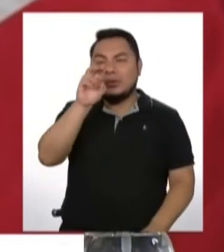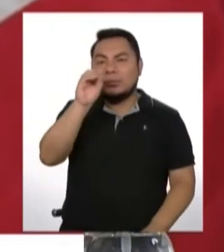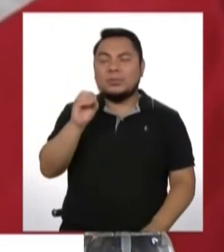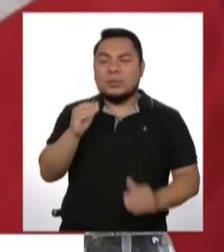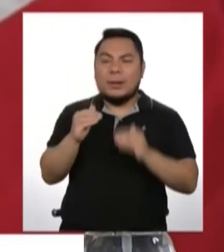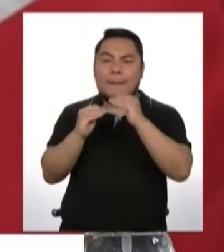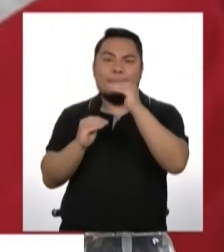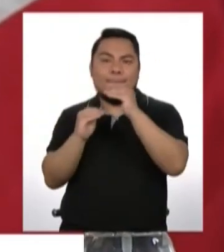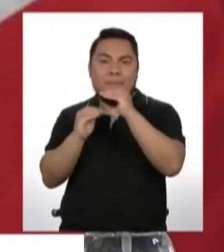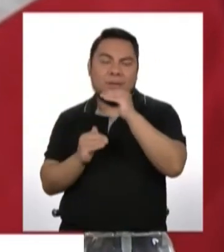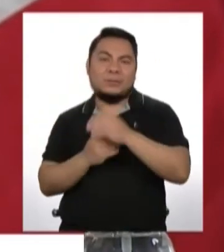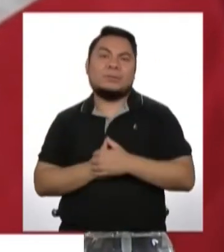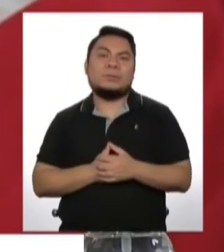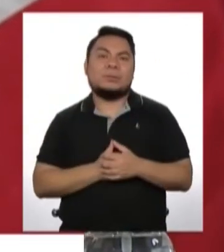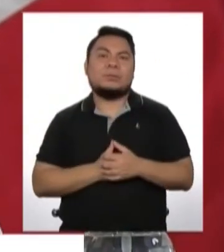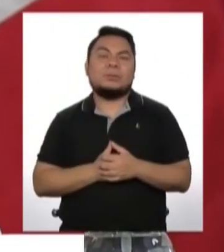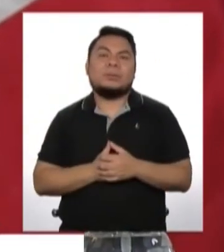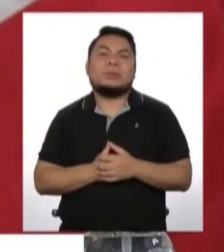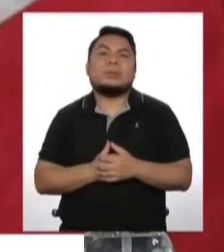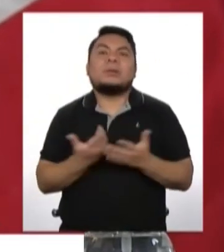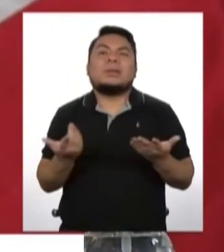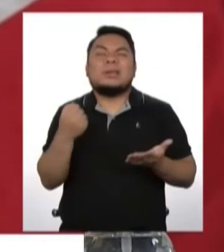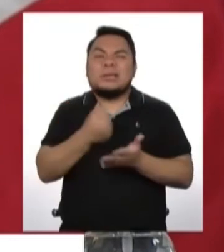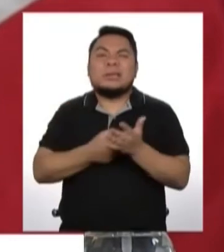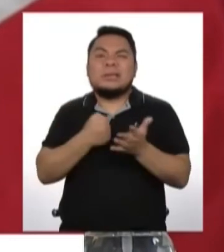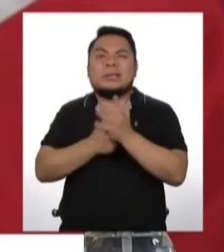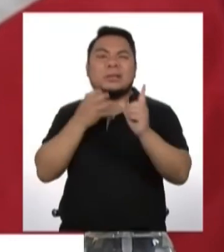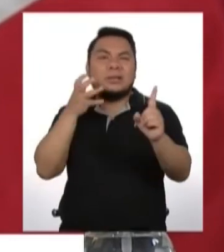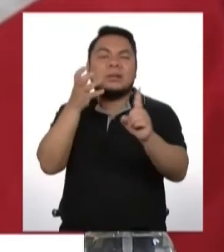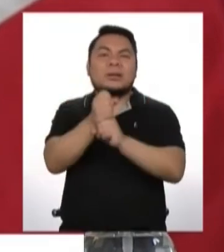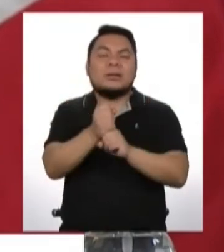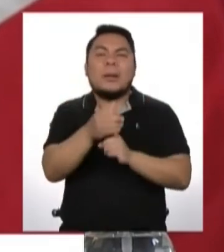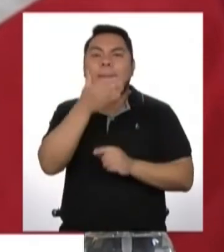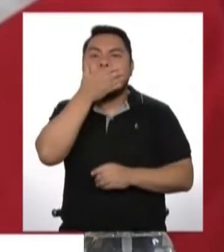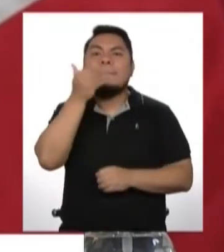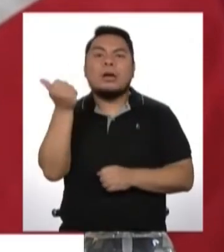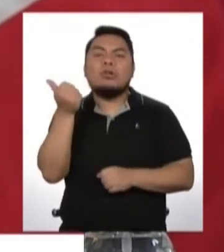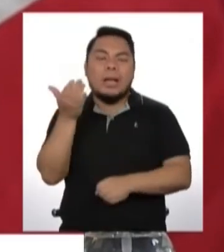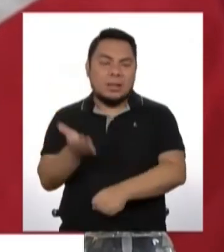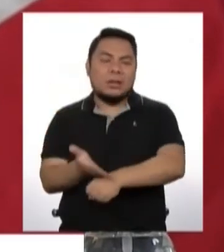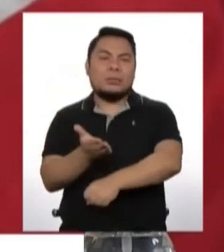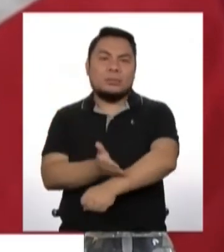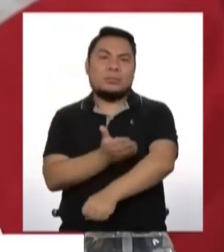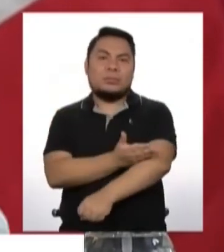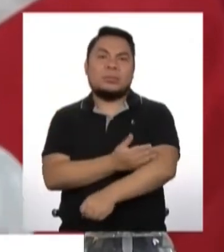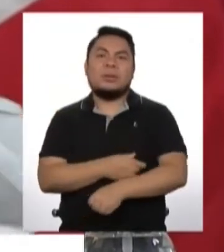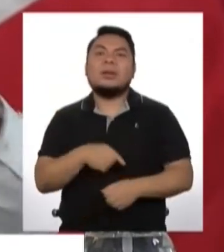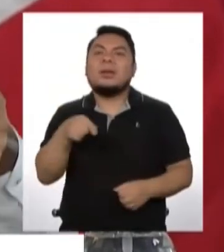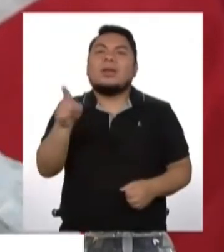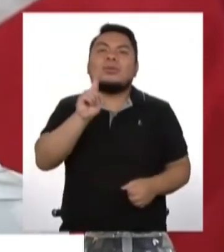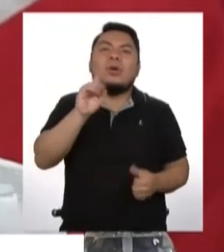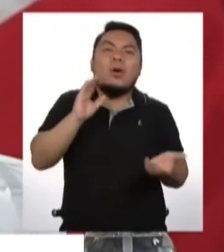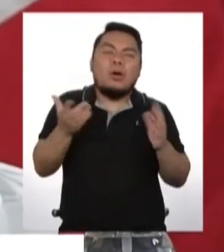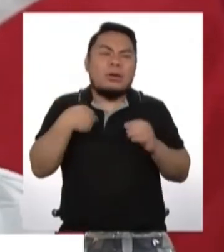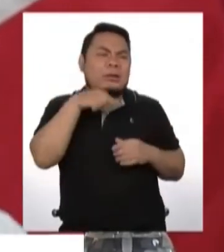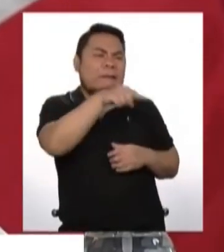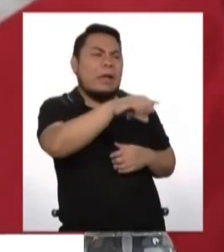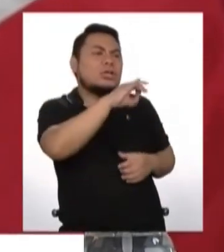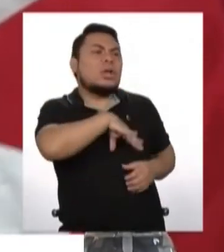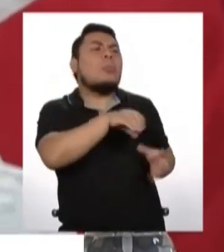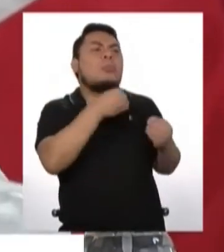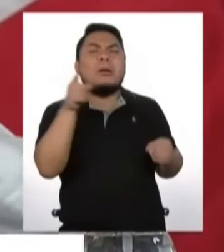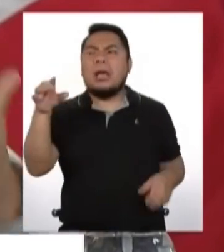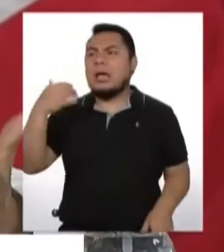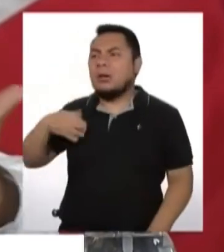menos. ¿No? ¿Qué tenemos que lograr? Mejorar día a día. Y por eso no nos comparemos con uno o con otro, porque vamos a